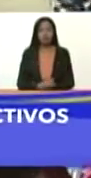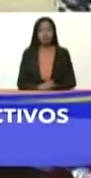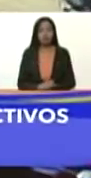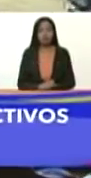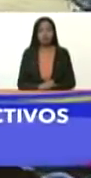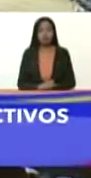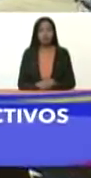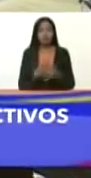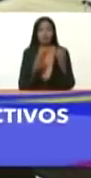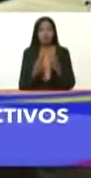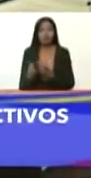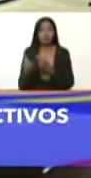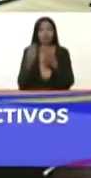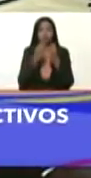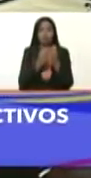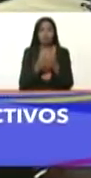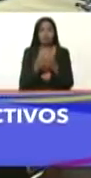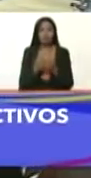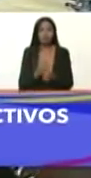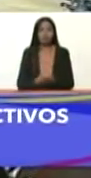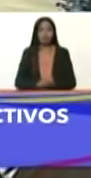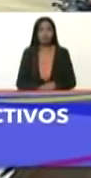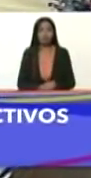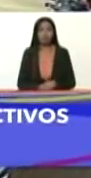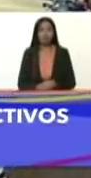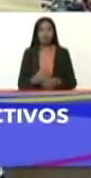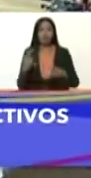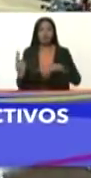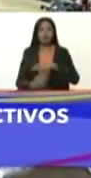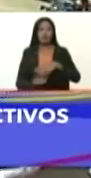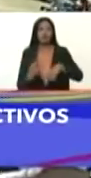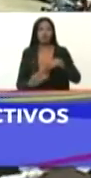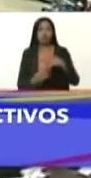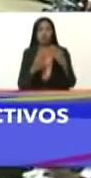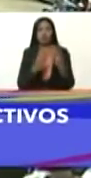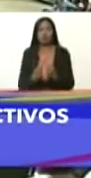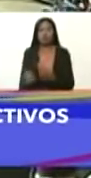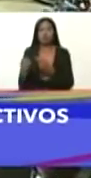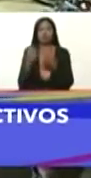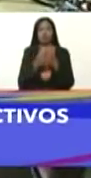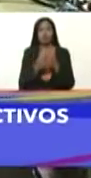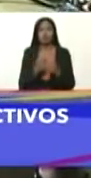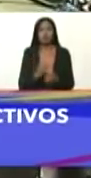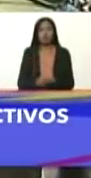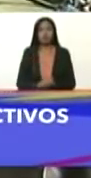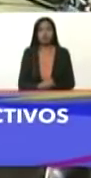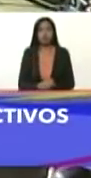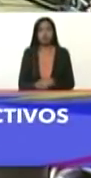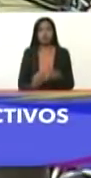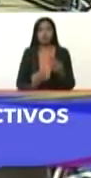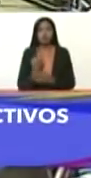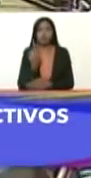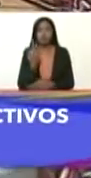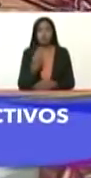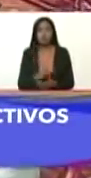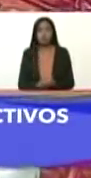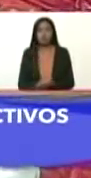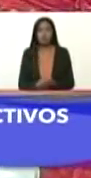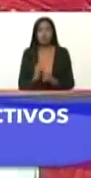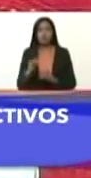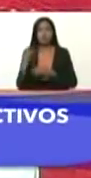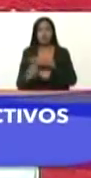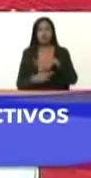de la economía, la revolución económica, fundamental. Y en la